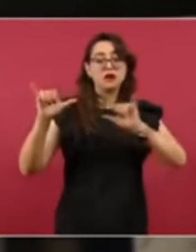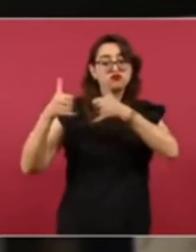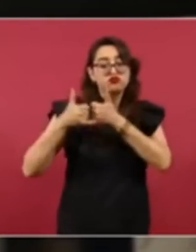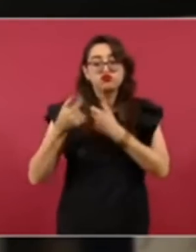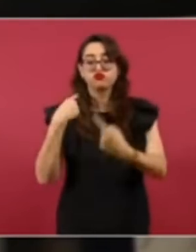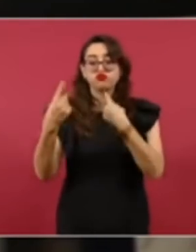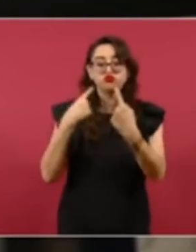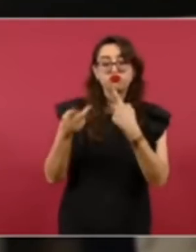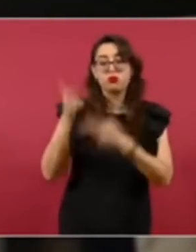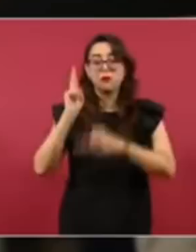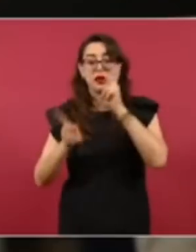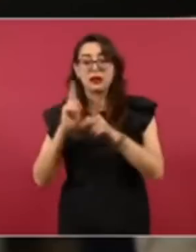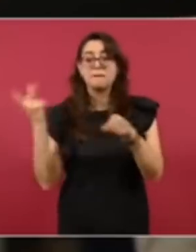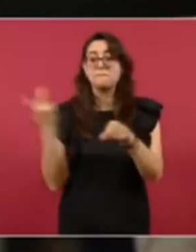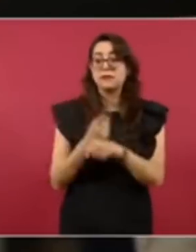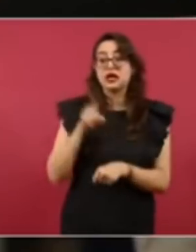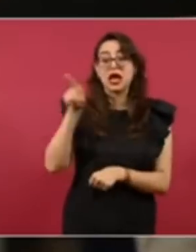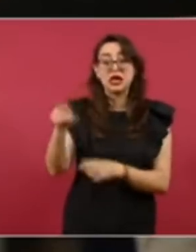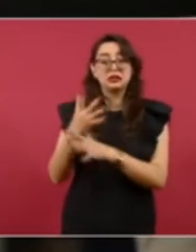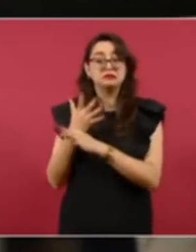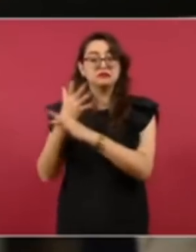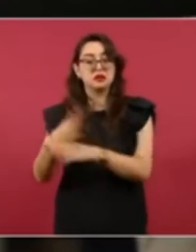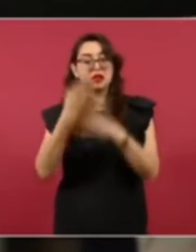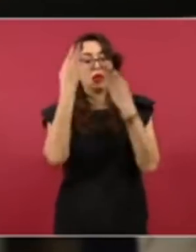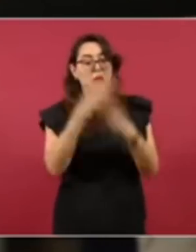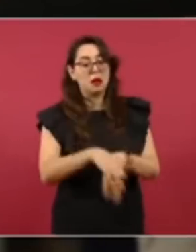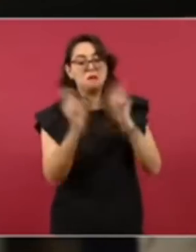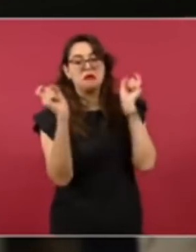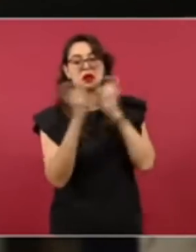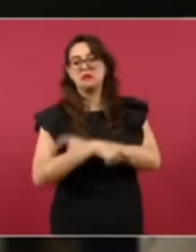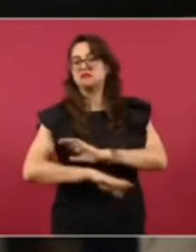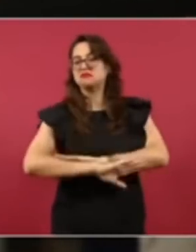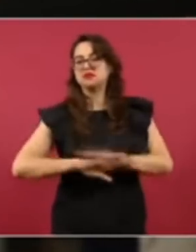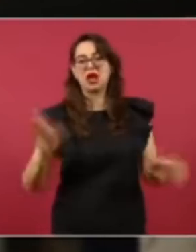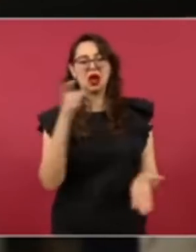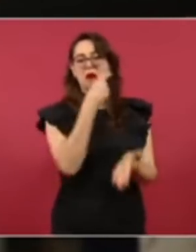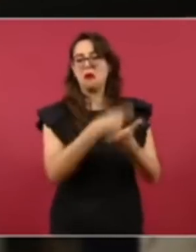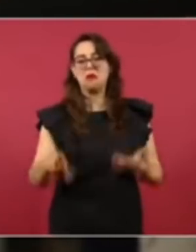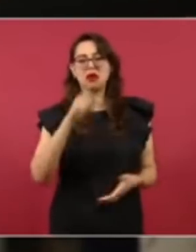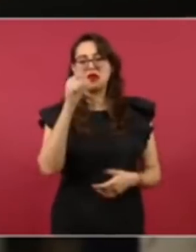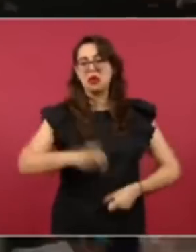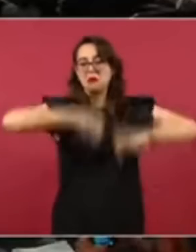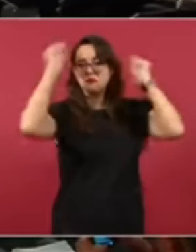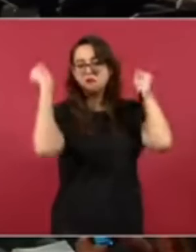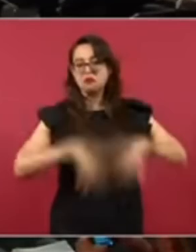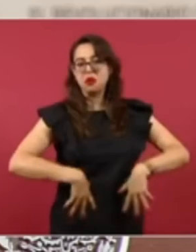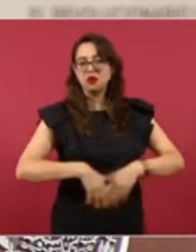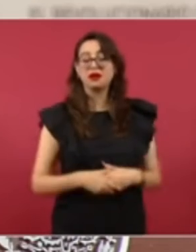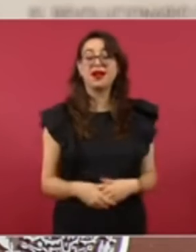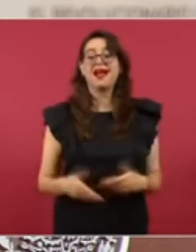de que se iba a desistir de la compra de Banamex por el tema de la concesión ferroviaria. Yo hasta me había